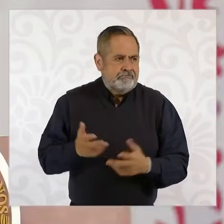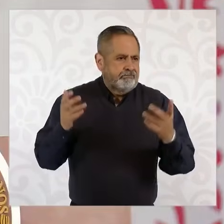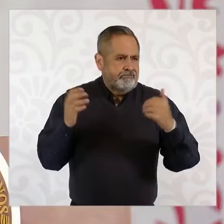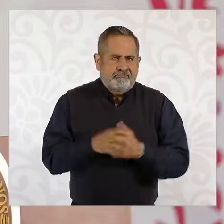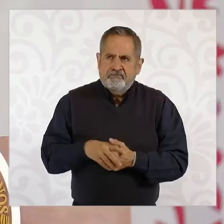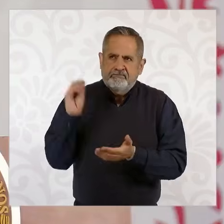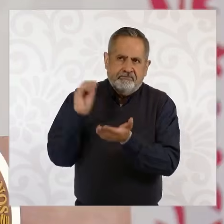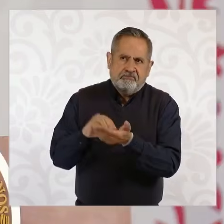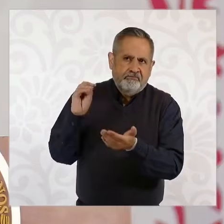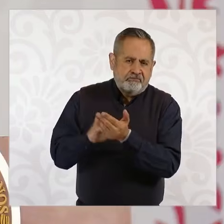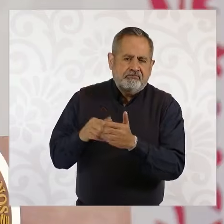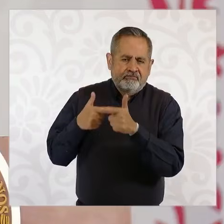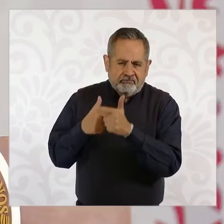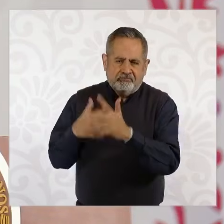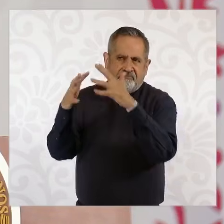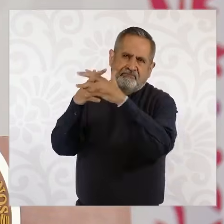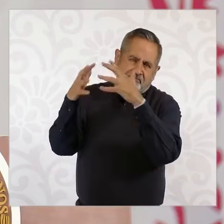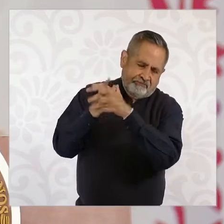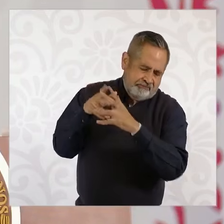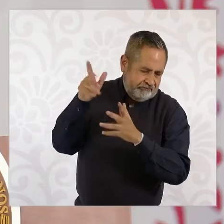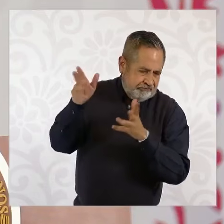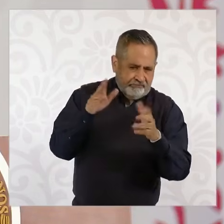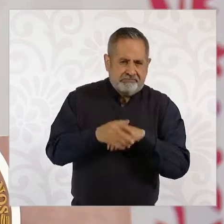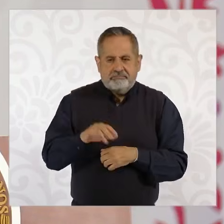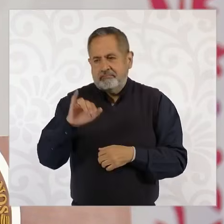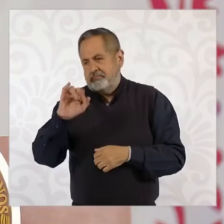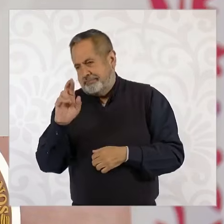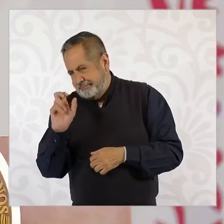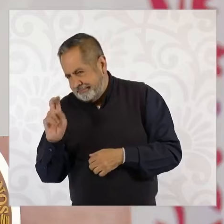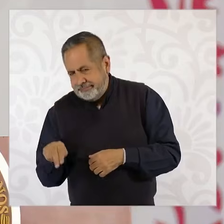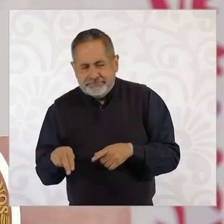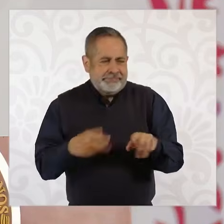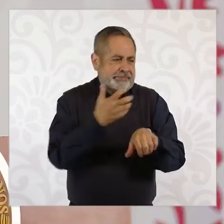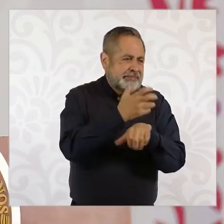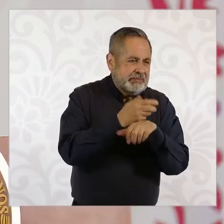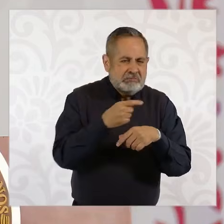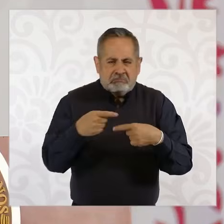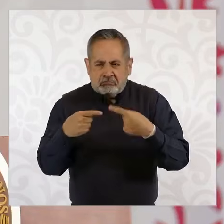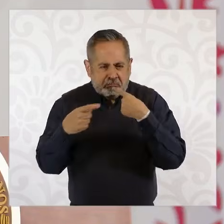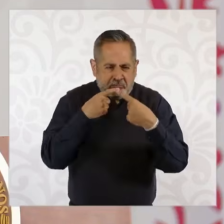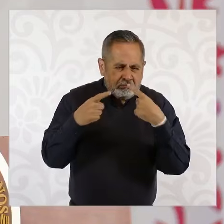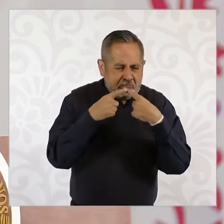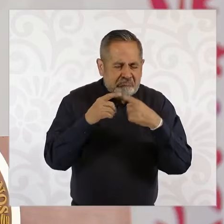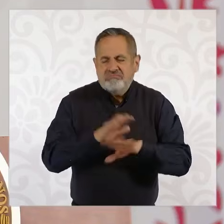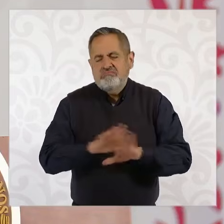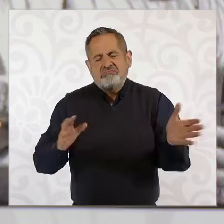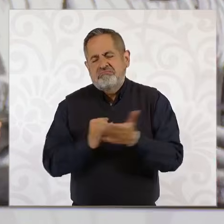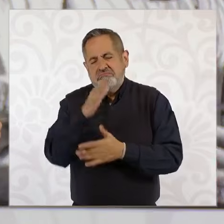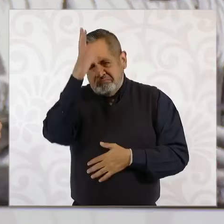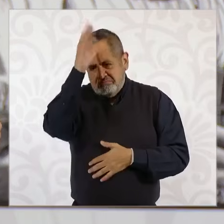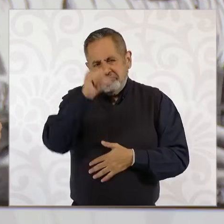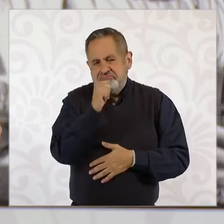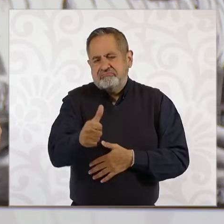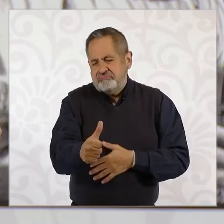ocurrió así, tuvieron conversaciones entre Irán y Estados Unidos, no llegaron a un acuerdo. Como ustedes